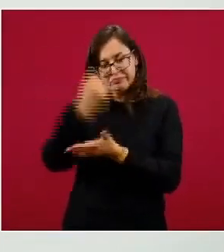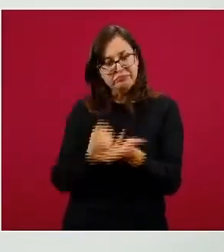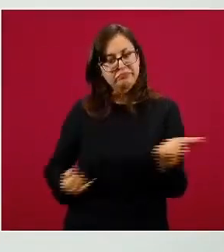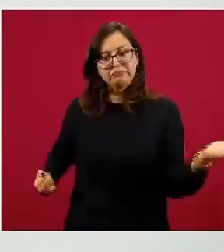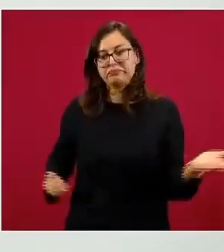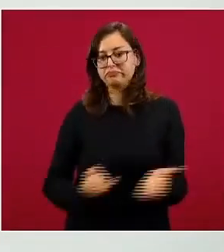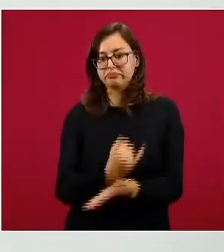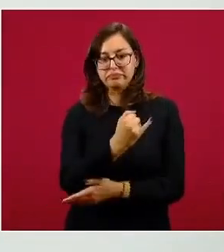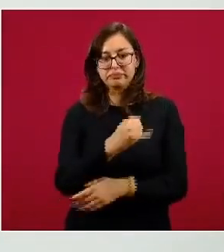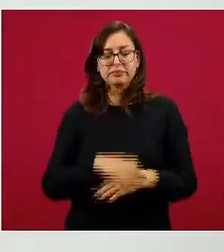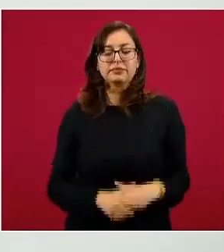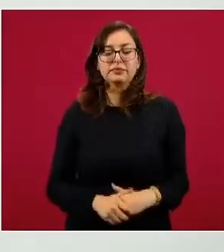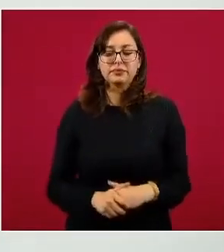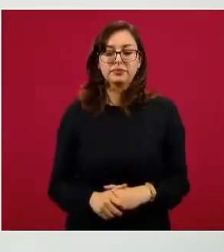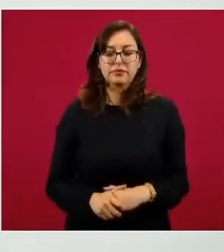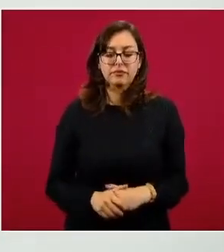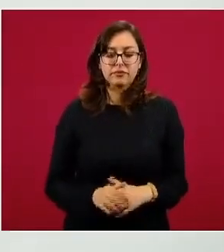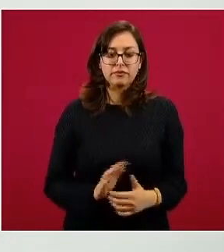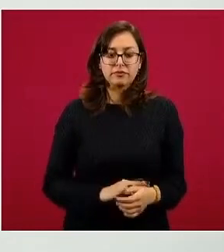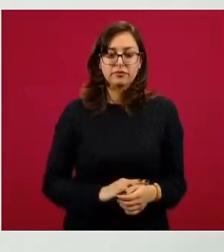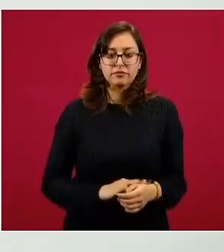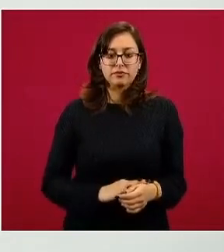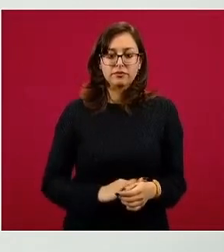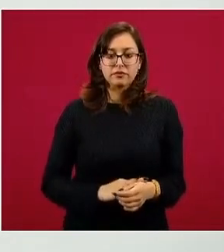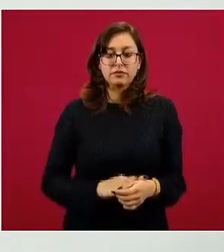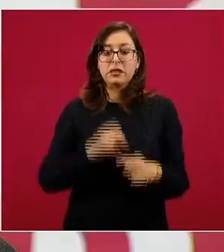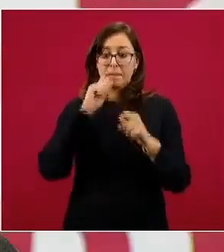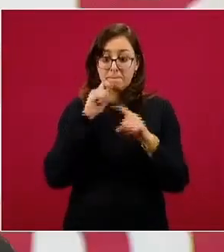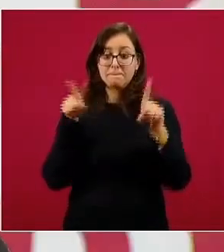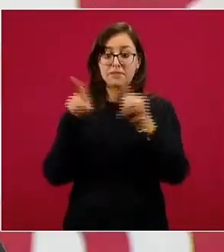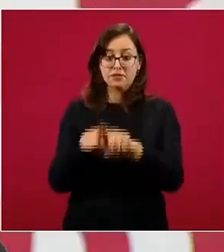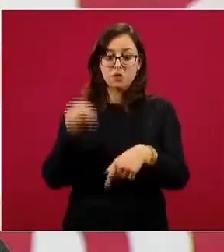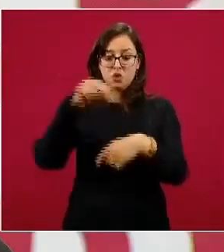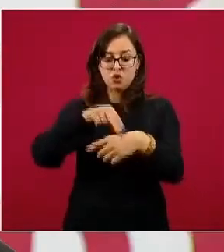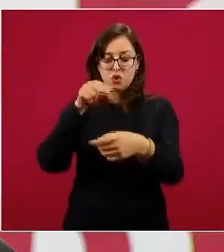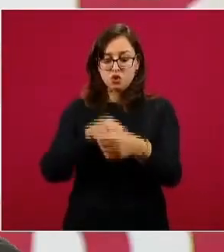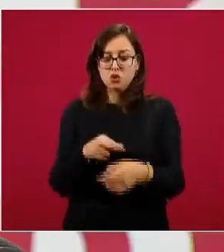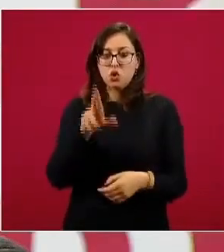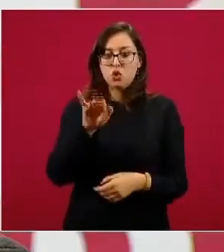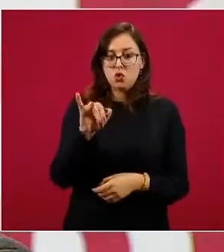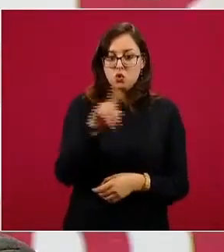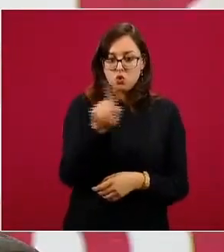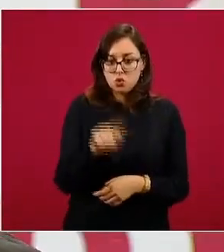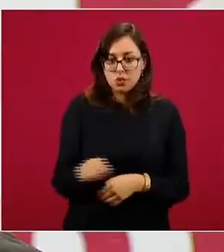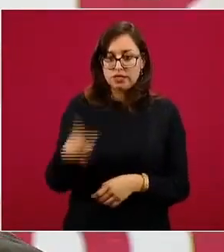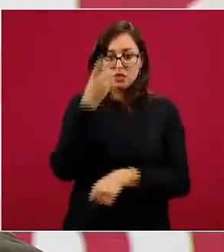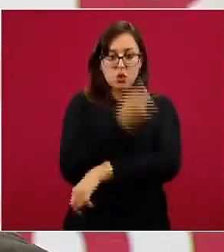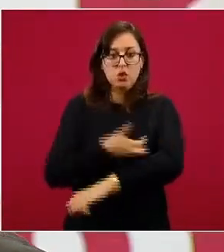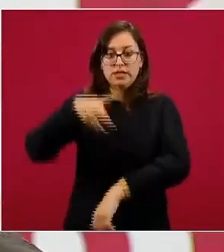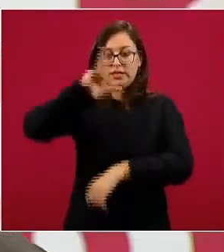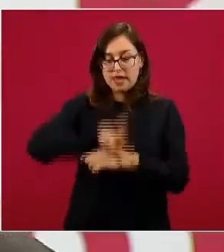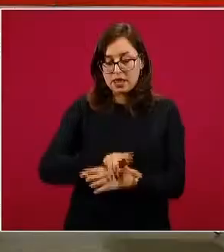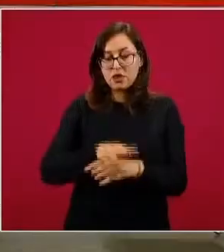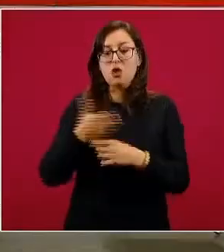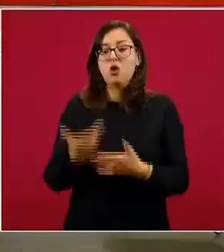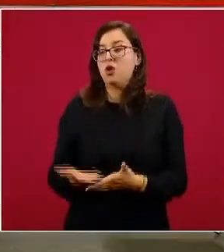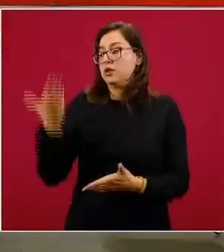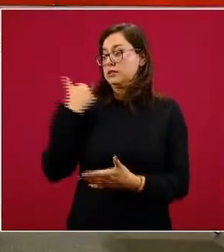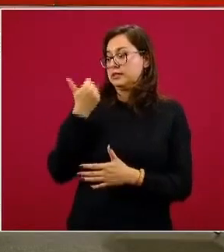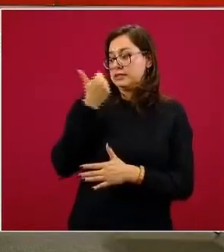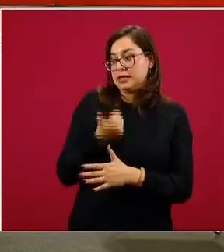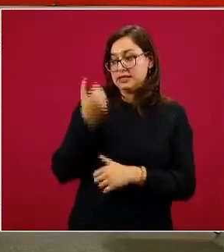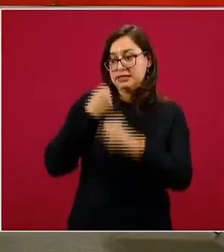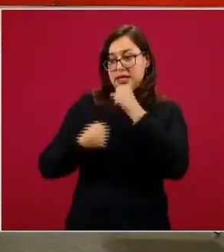las entidades clínicas, ¿no? Por cierto, el propio doctor Ruiz Palacios, cuando fue coordinador de los Institutos Nacionales de Salud en el sexenio